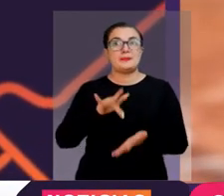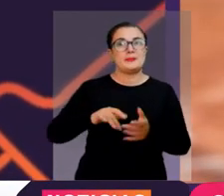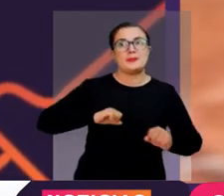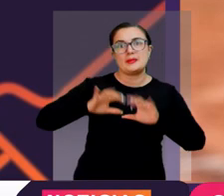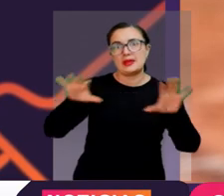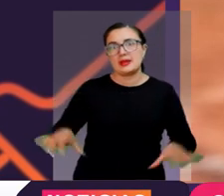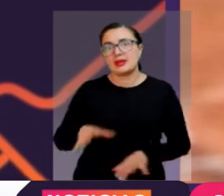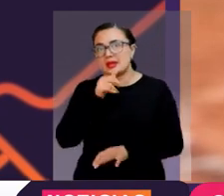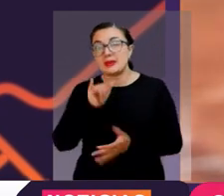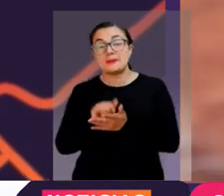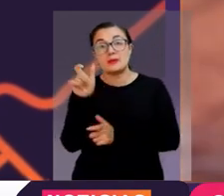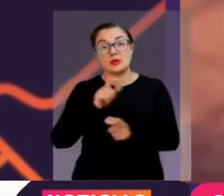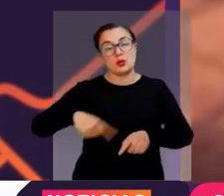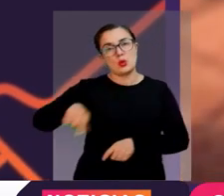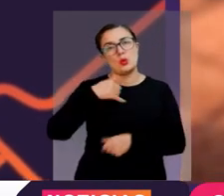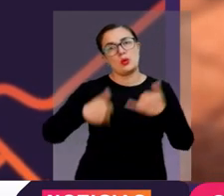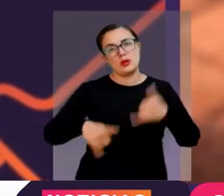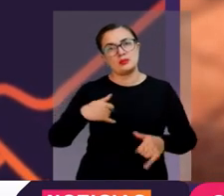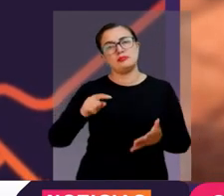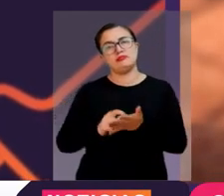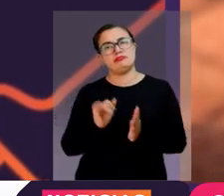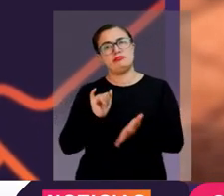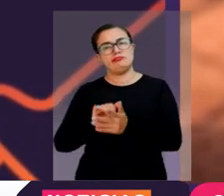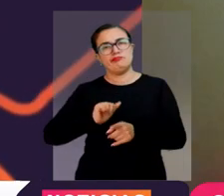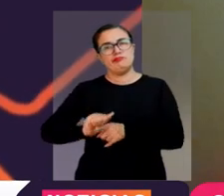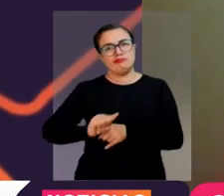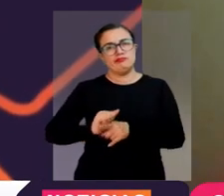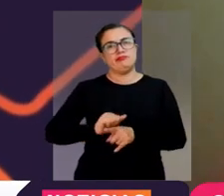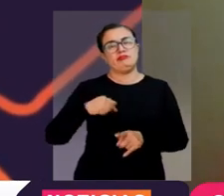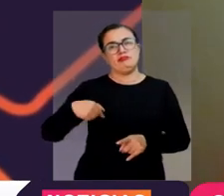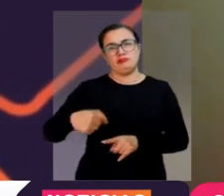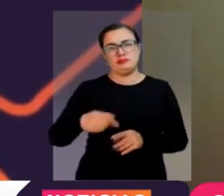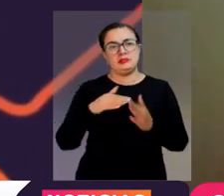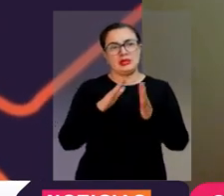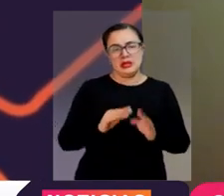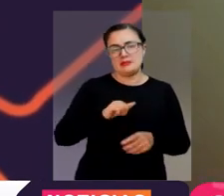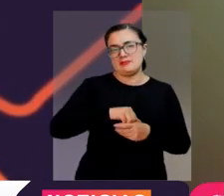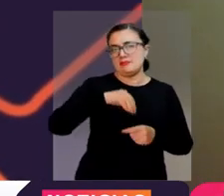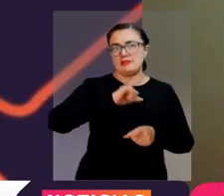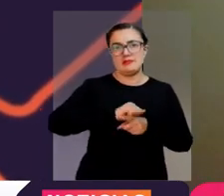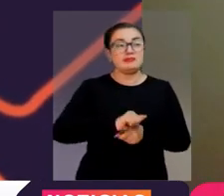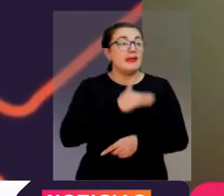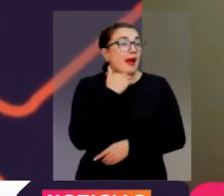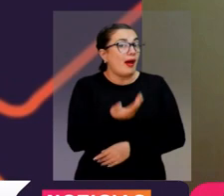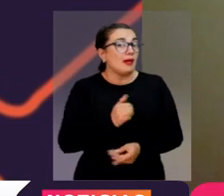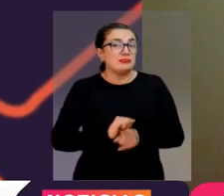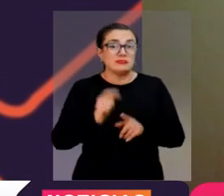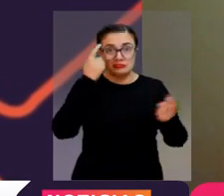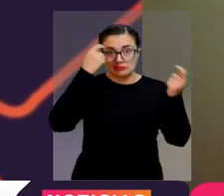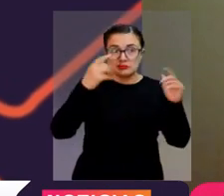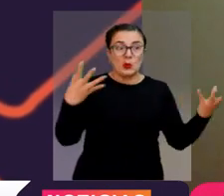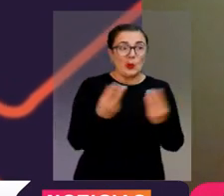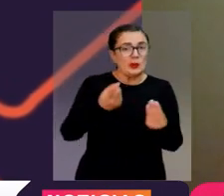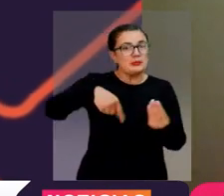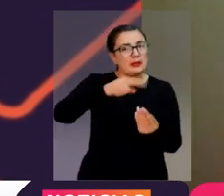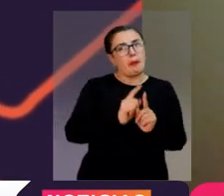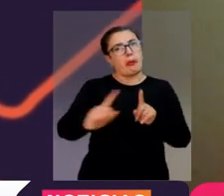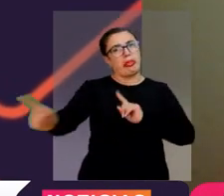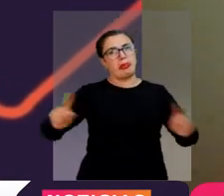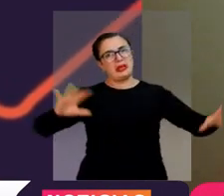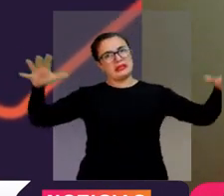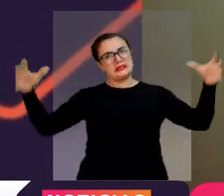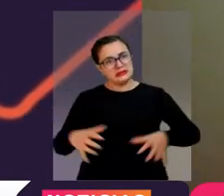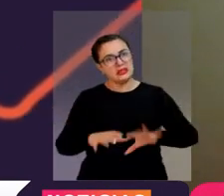los jugadores se mantuvieron entrenando desde sus casas. Había que hacer algo para mantener el grupo en